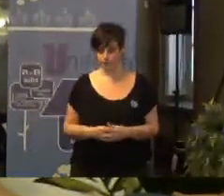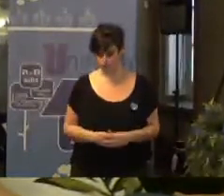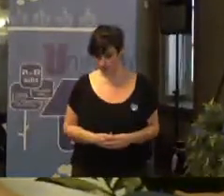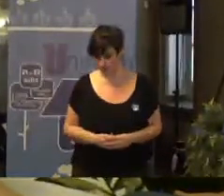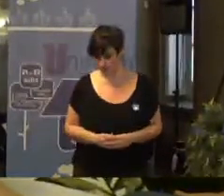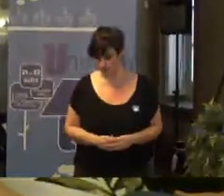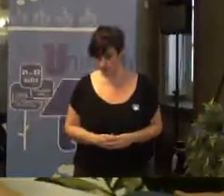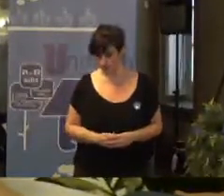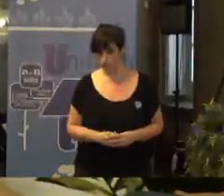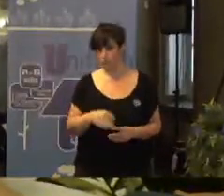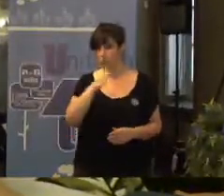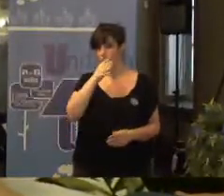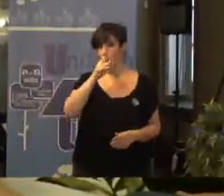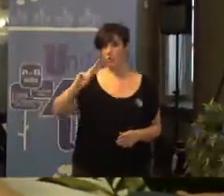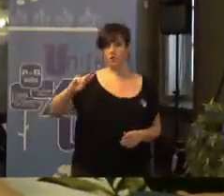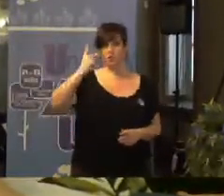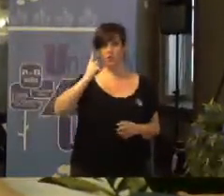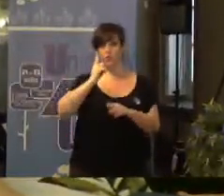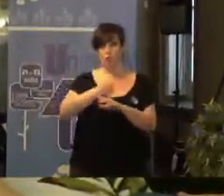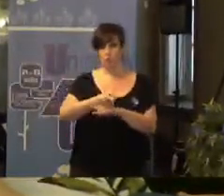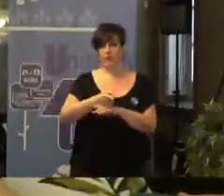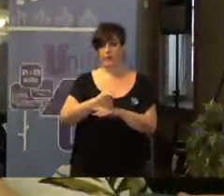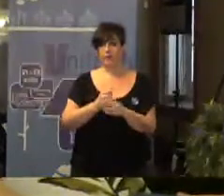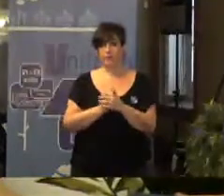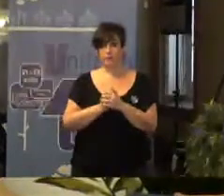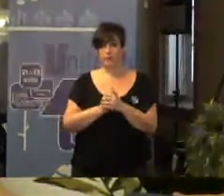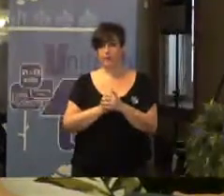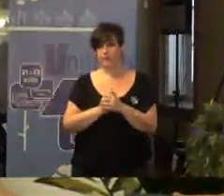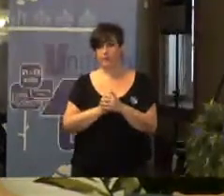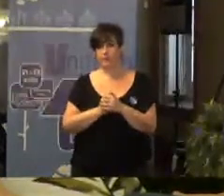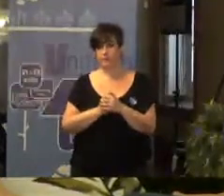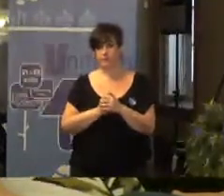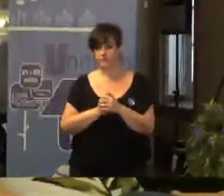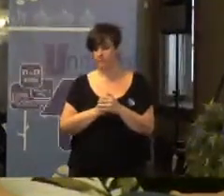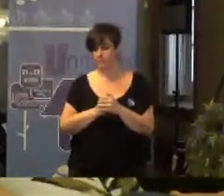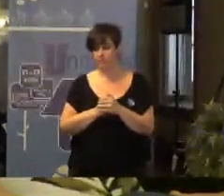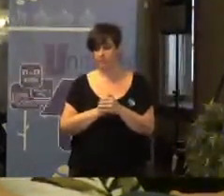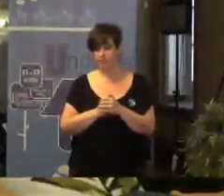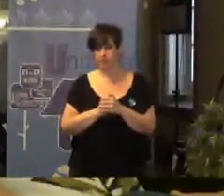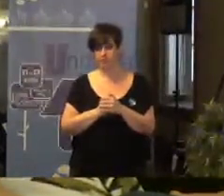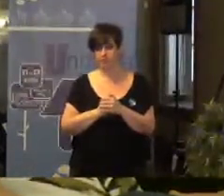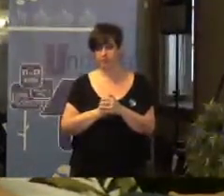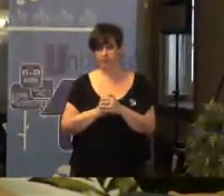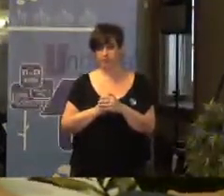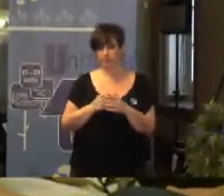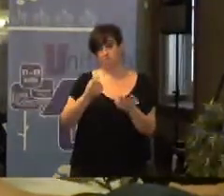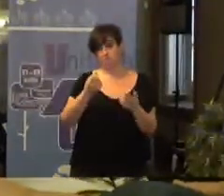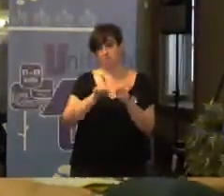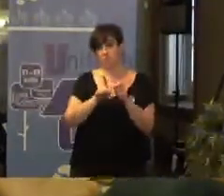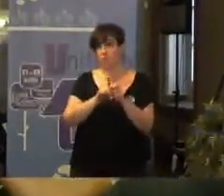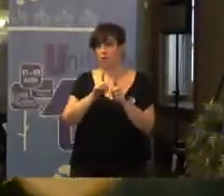dende o segundo mandato do Aznarato español, como chamaba Josué San Pedro,